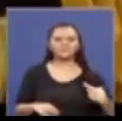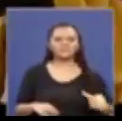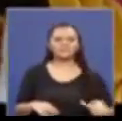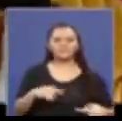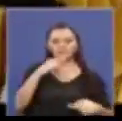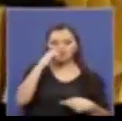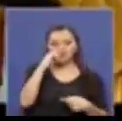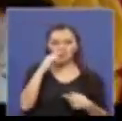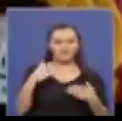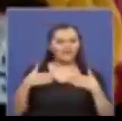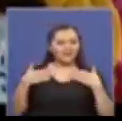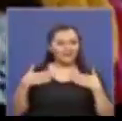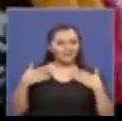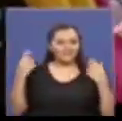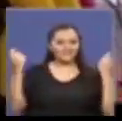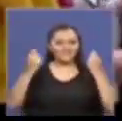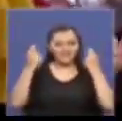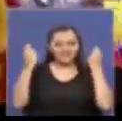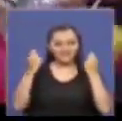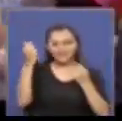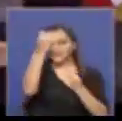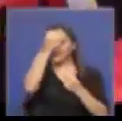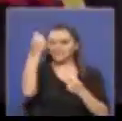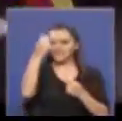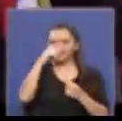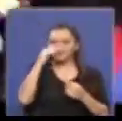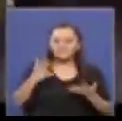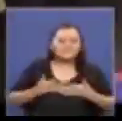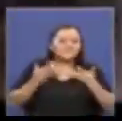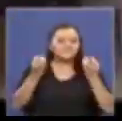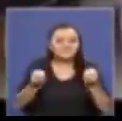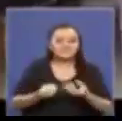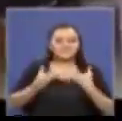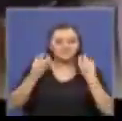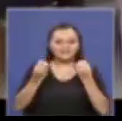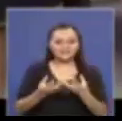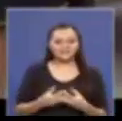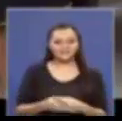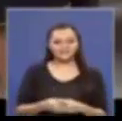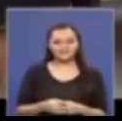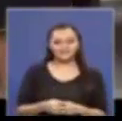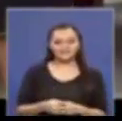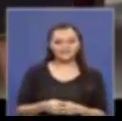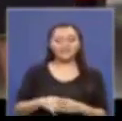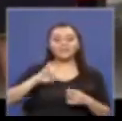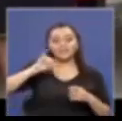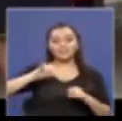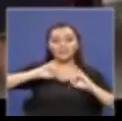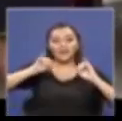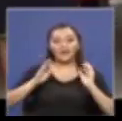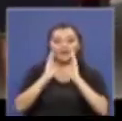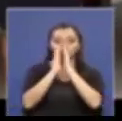alegría, la fiesta, la ingenuidad, la candidez. También por el ballet Hachiwa.